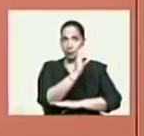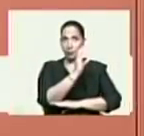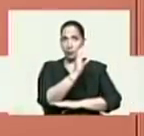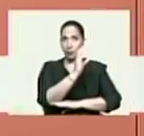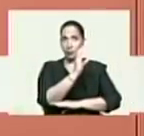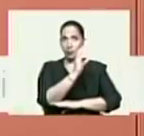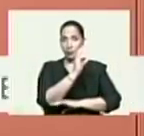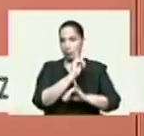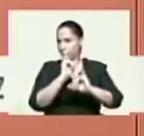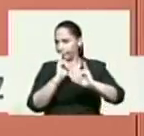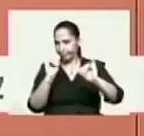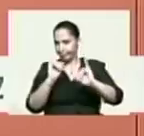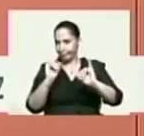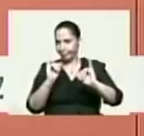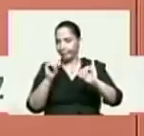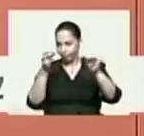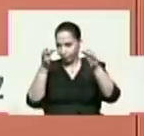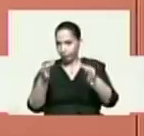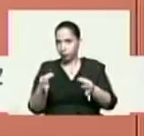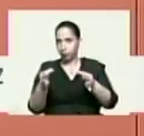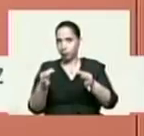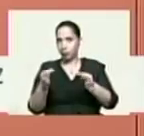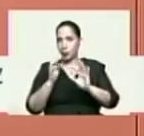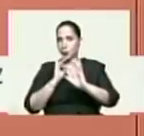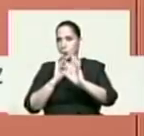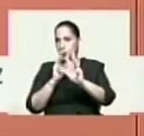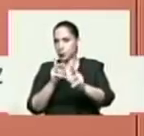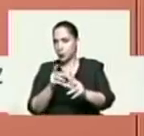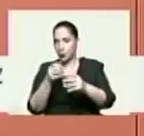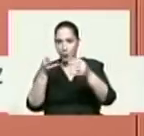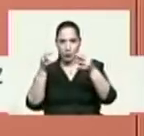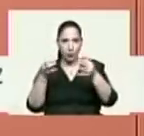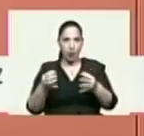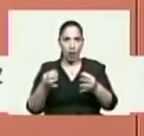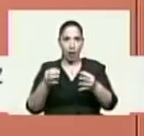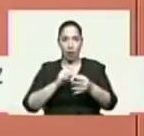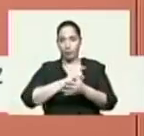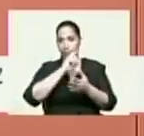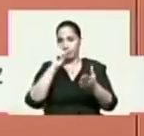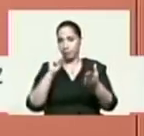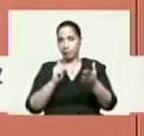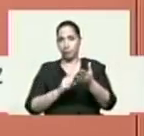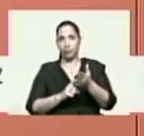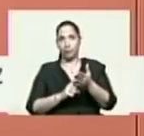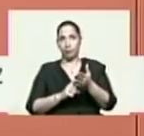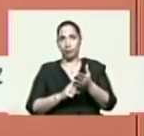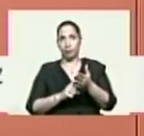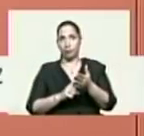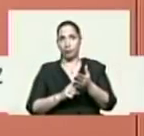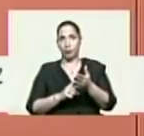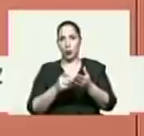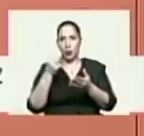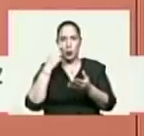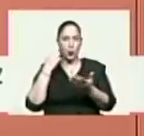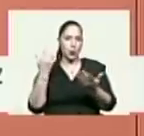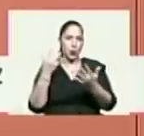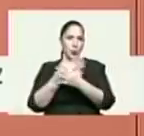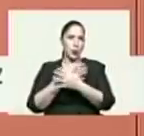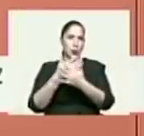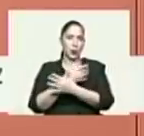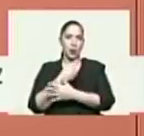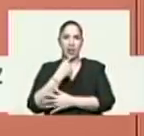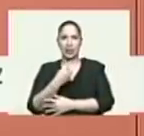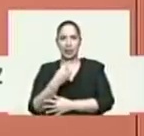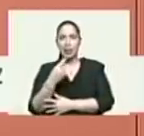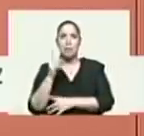en Colombia, ya está plenamente establecido, ya sería absolutamente falaz y un contrasentido negar que